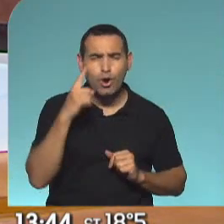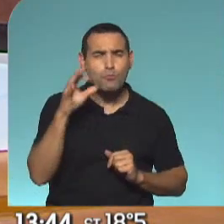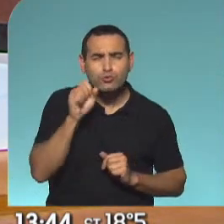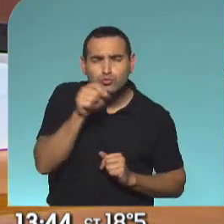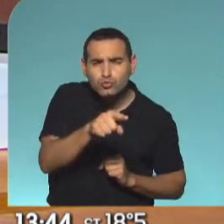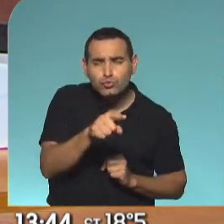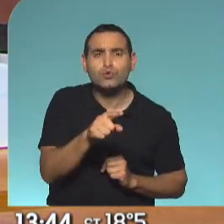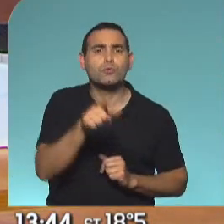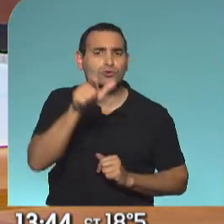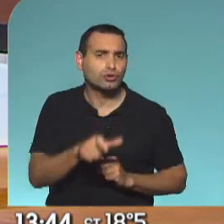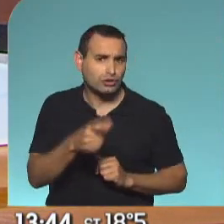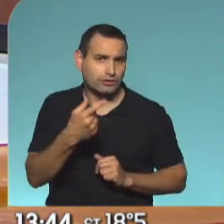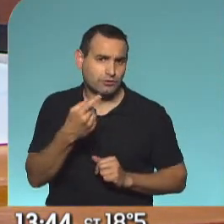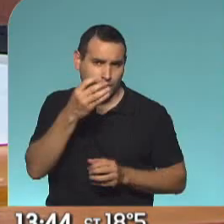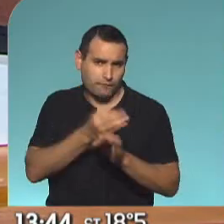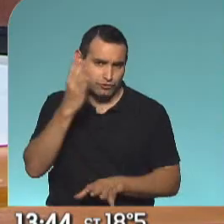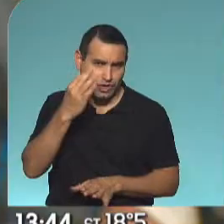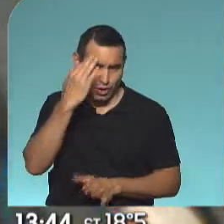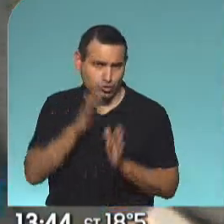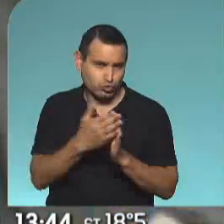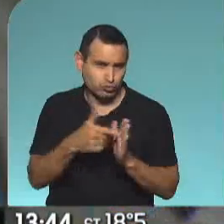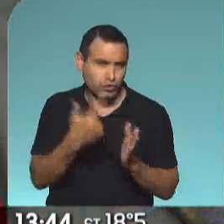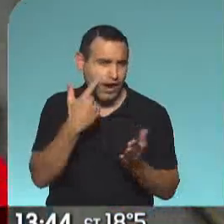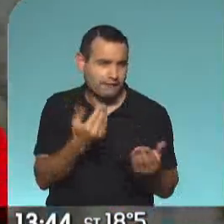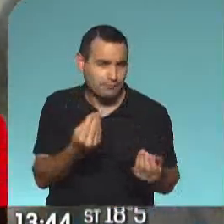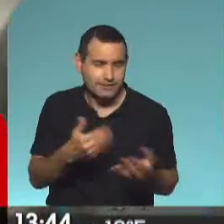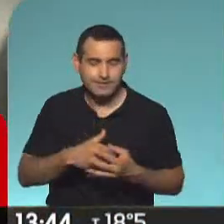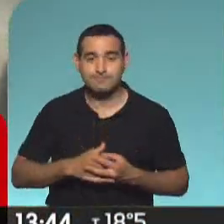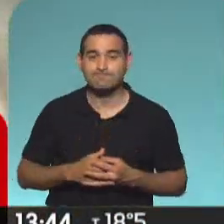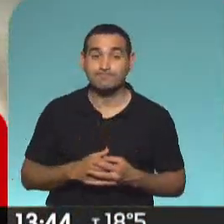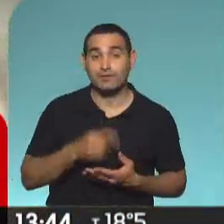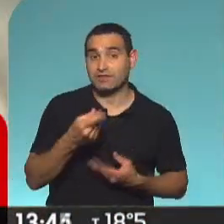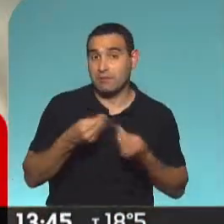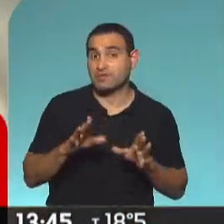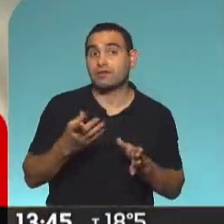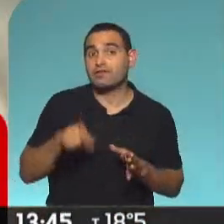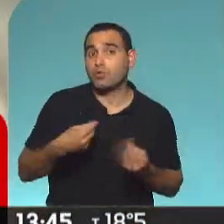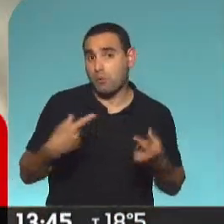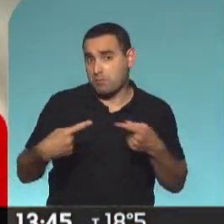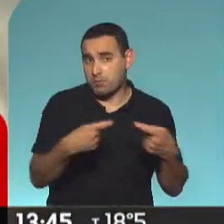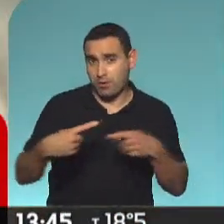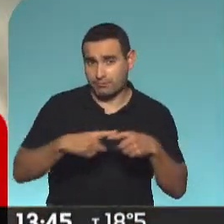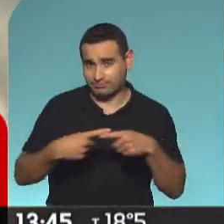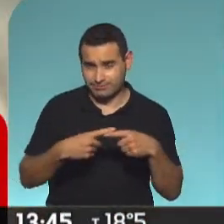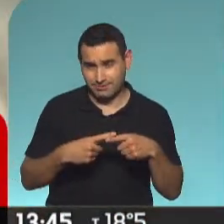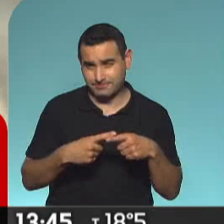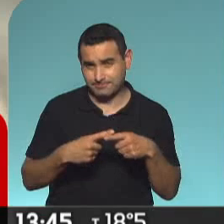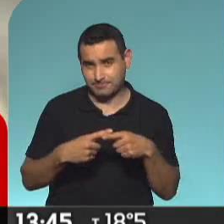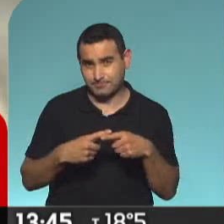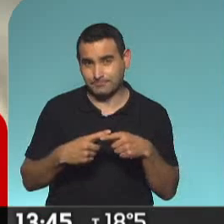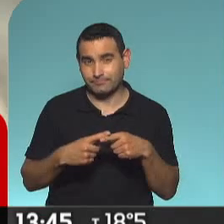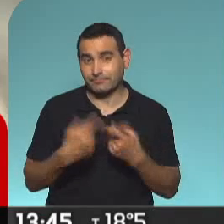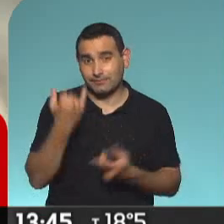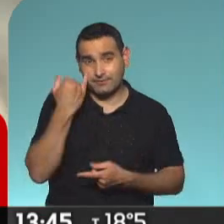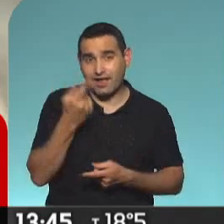de un constitucionalista para saber qué va a pasar. Esto surge por un conflicto, ninguna duda. Va a haber, lo